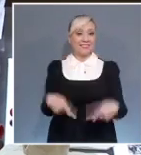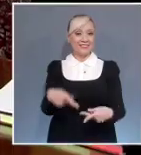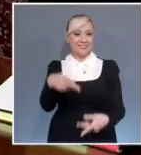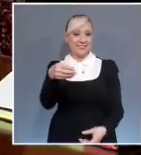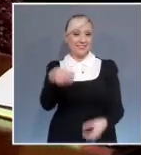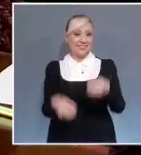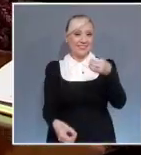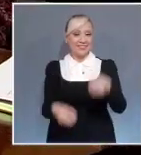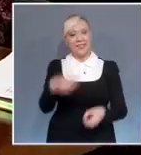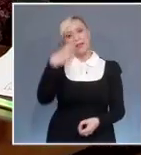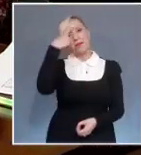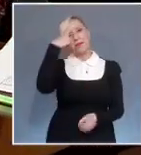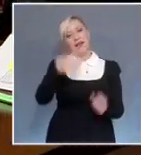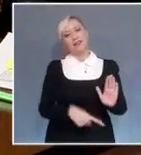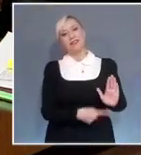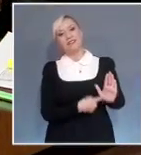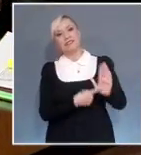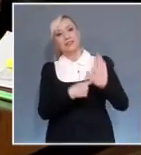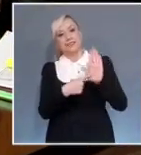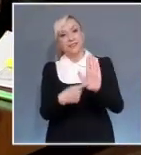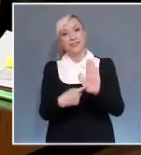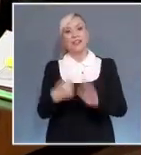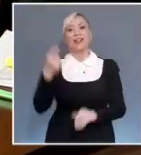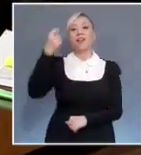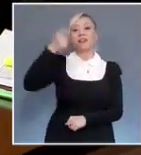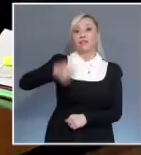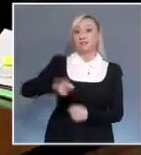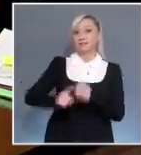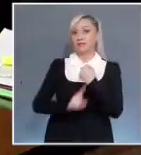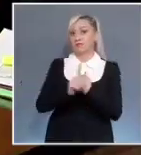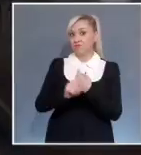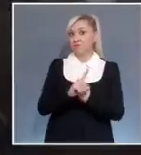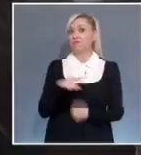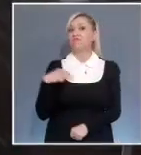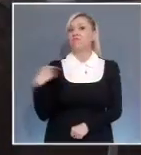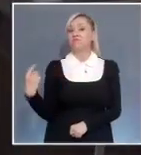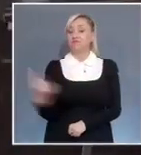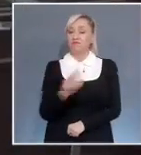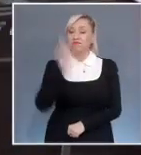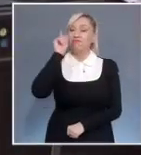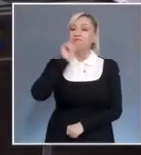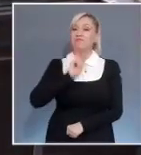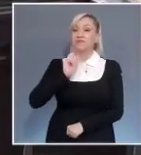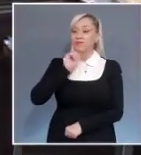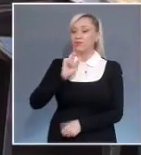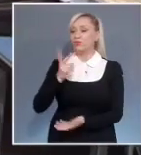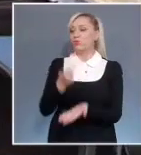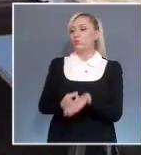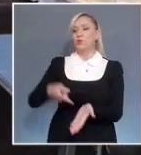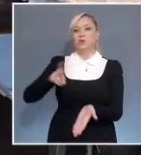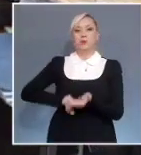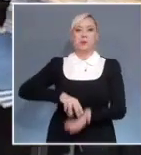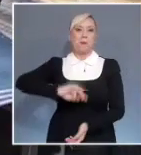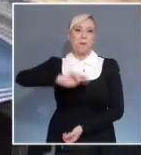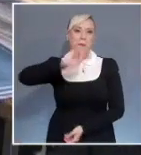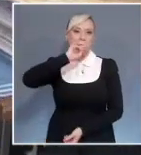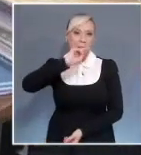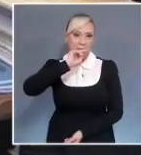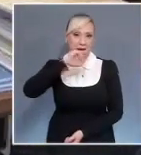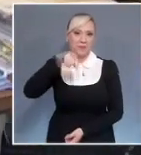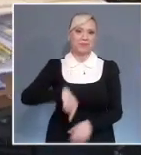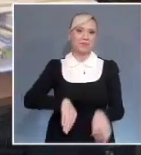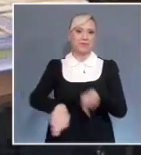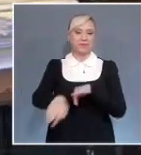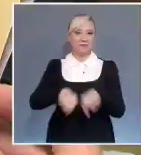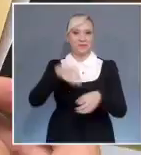de visibilizar los problemas que enfrentaron al vivir su maternidad, cuando en el Poder Judicial Federal no se